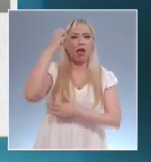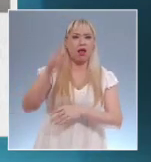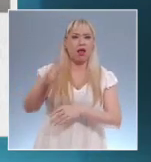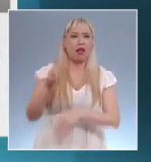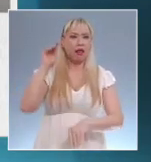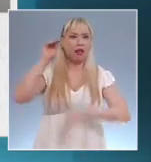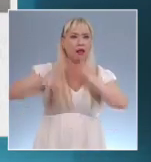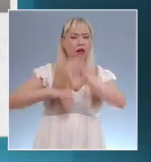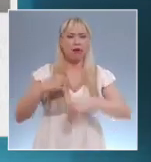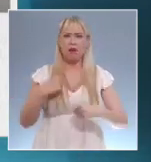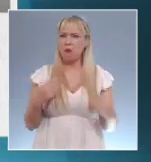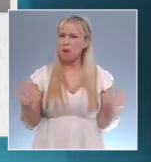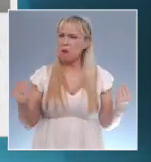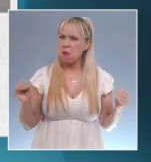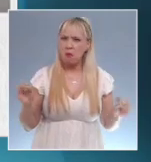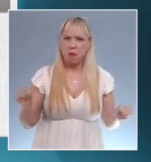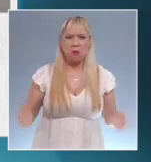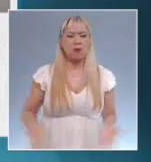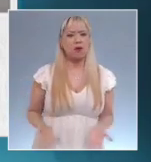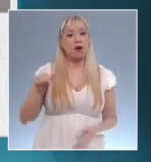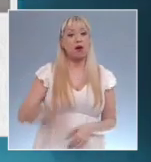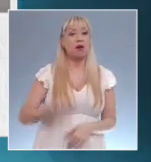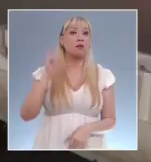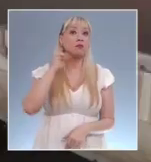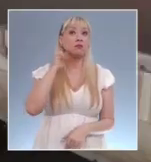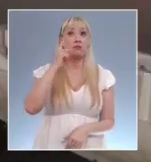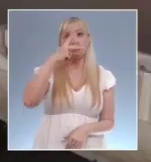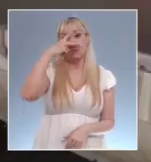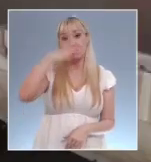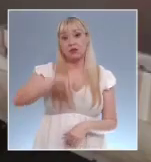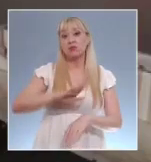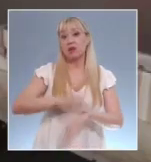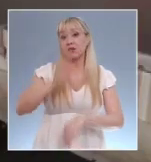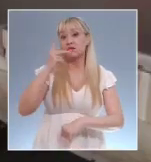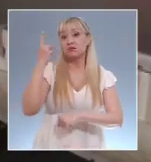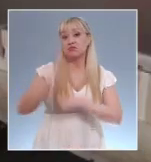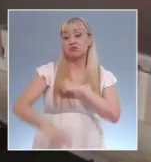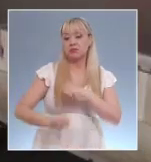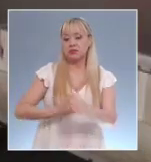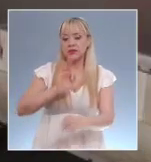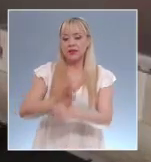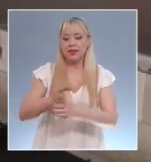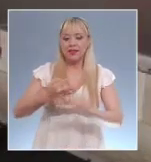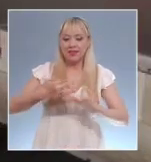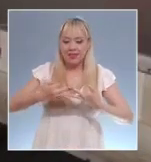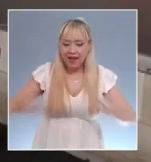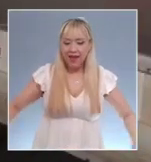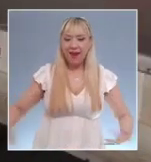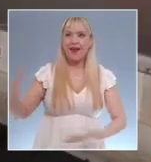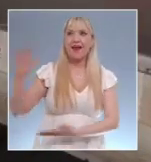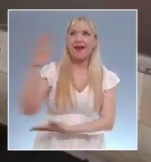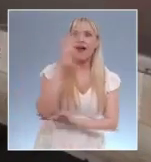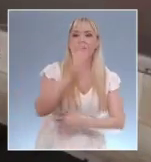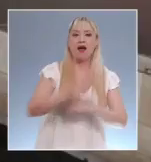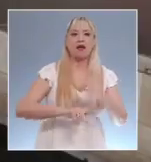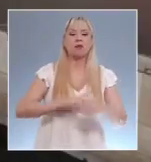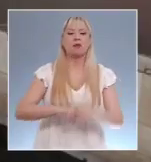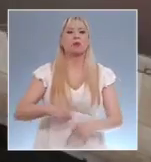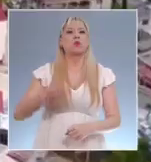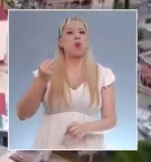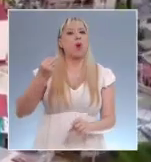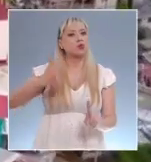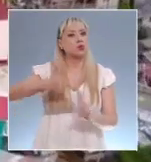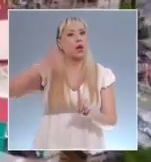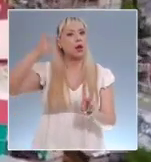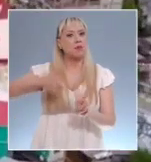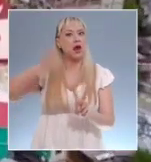persona defensora de derechos humanos, sobre todo la tierra y el territorio. Lamentaron que en este tipo de casos se busque beneficiar a grupos de ricos y